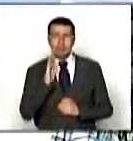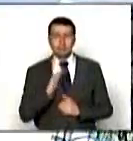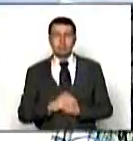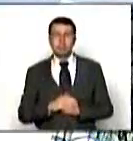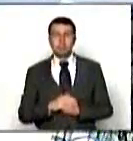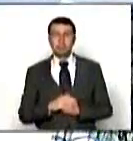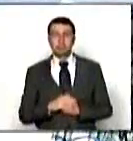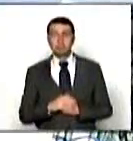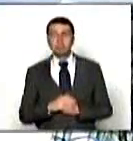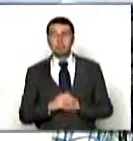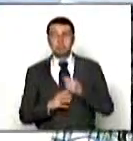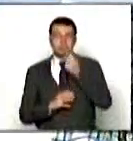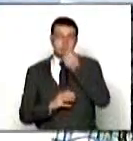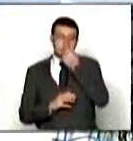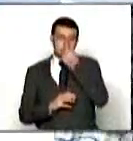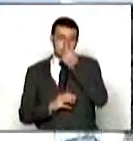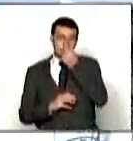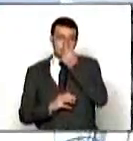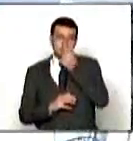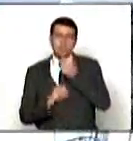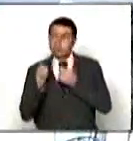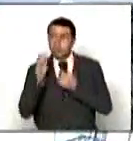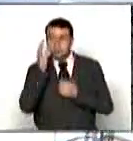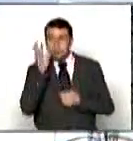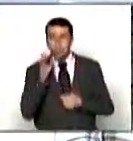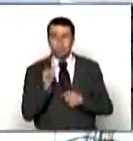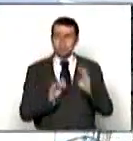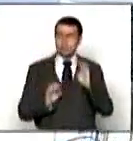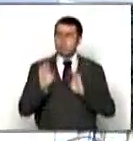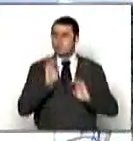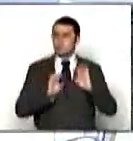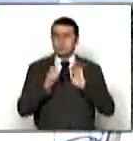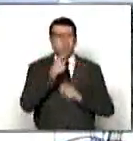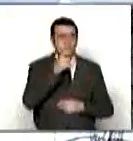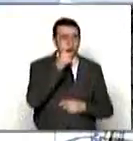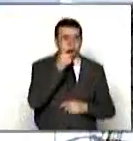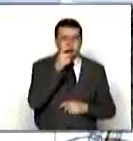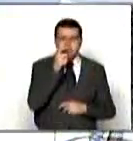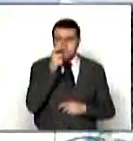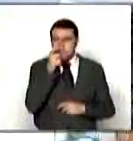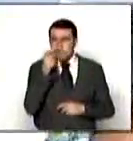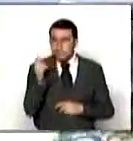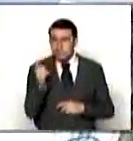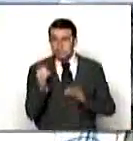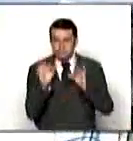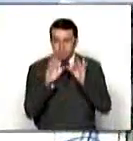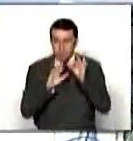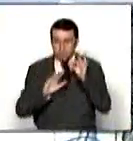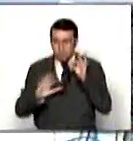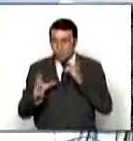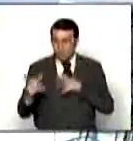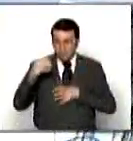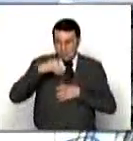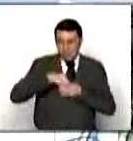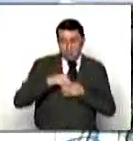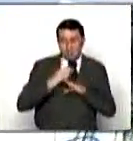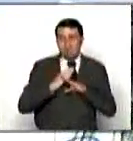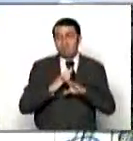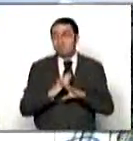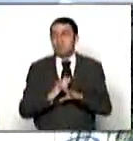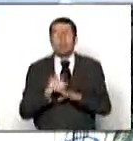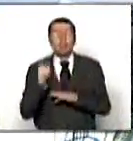de engañar a ese sistema inmune? ¿Hay forma de engañar a esos policías dentro de nosotros, de sobornarlos